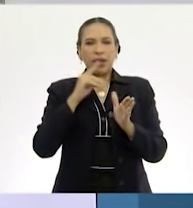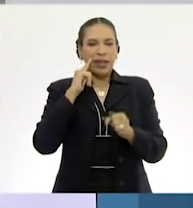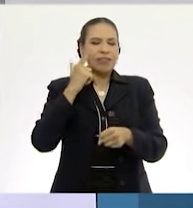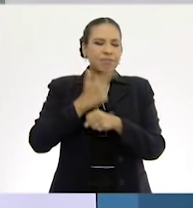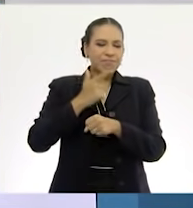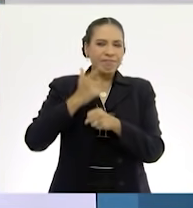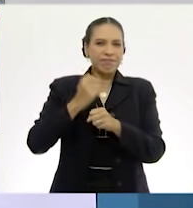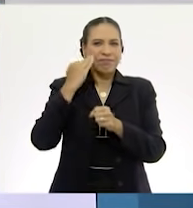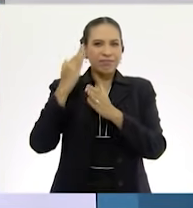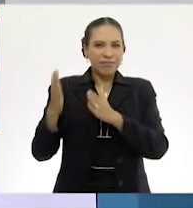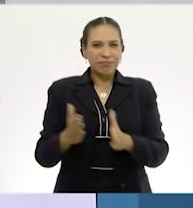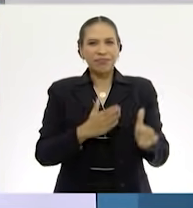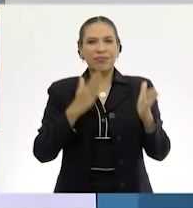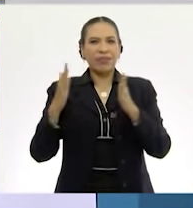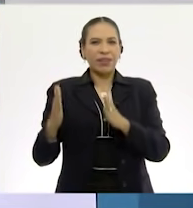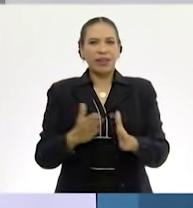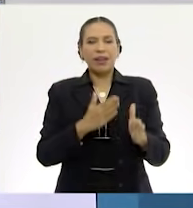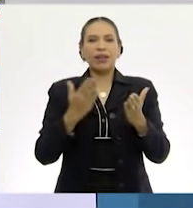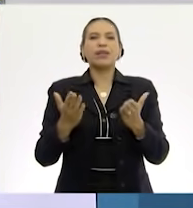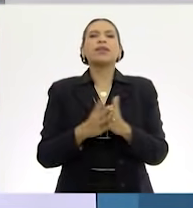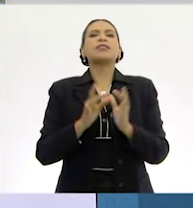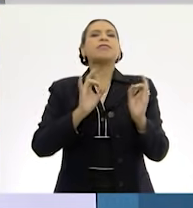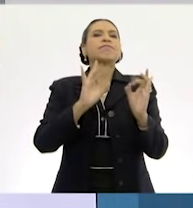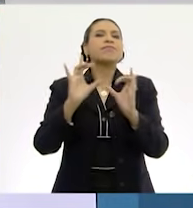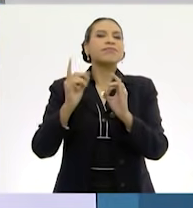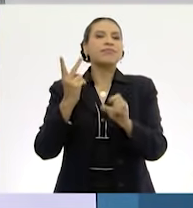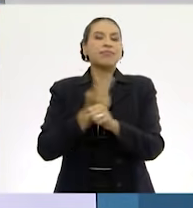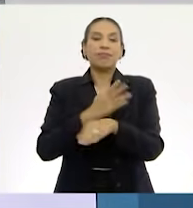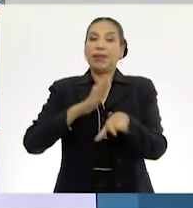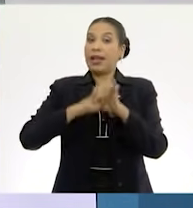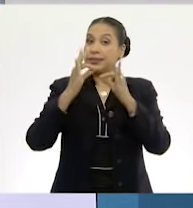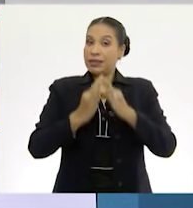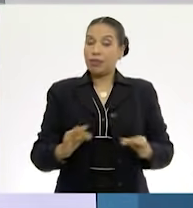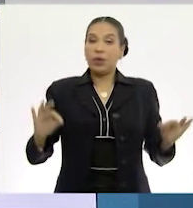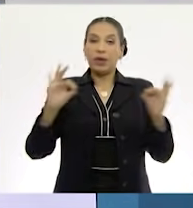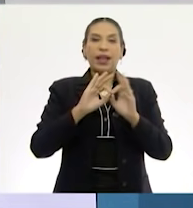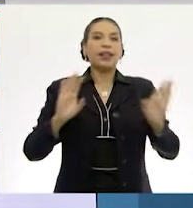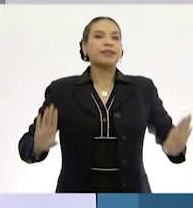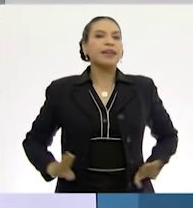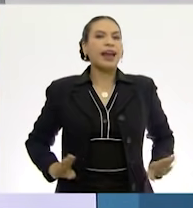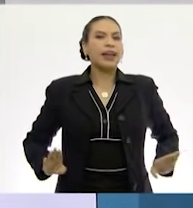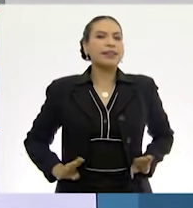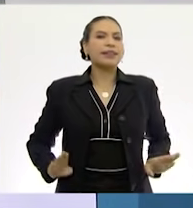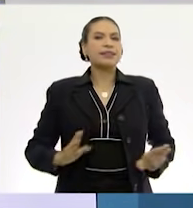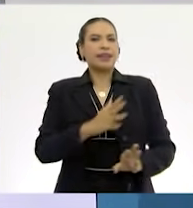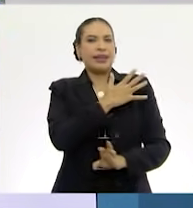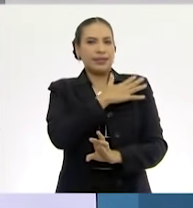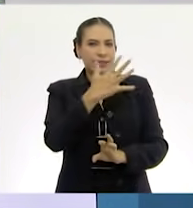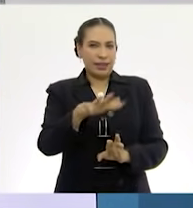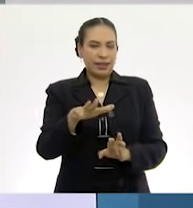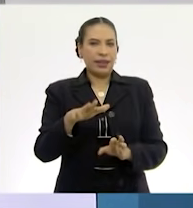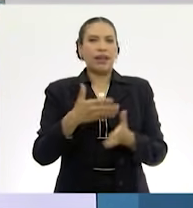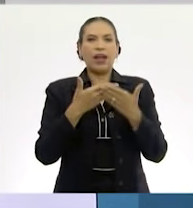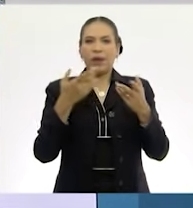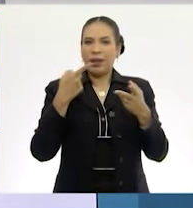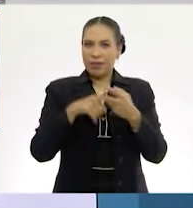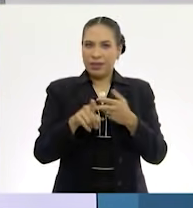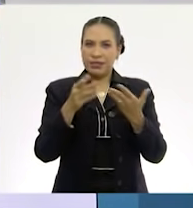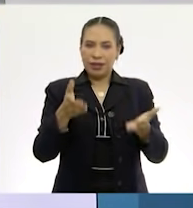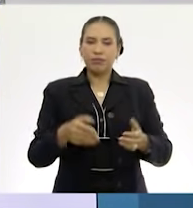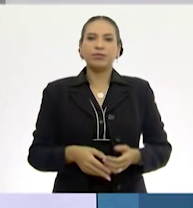identificar las etapas en las que se divide, los acontecimientos más importantes y sus características generales. Vamos a empezar.